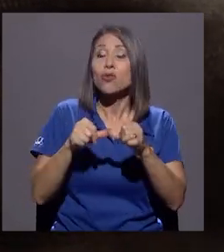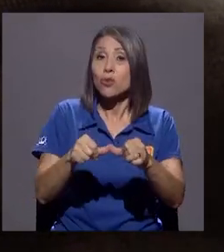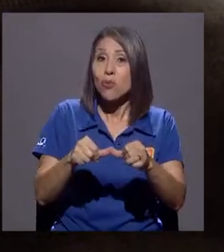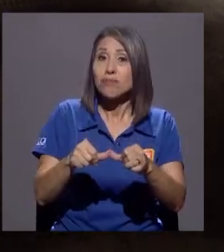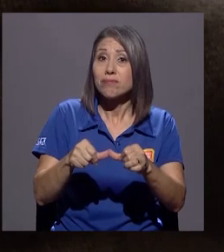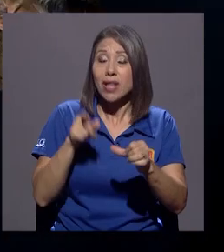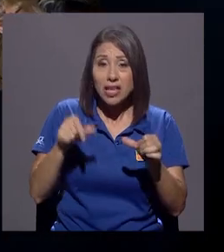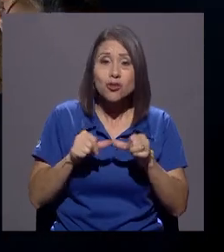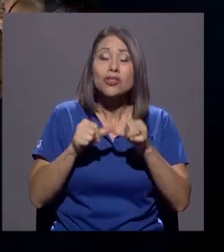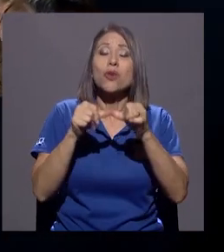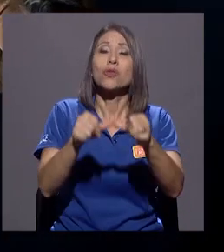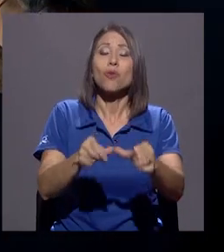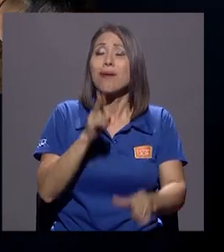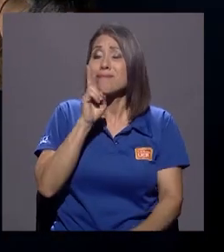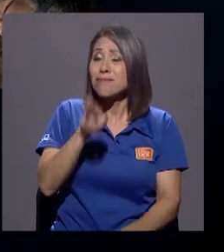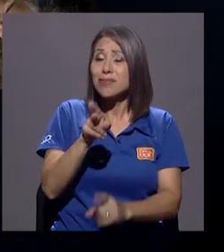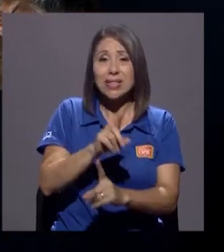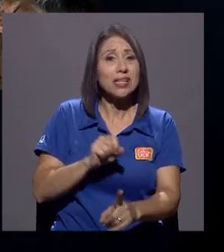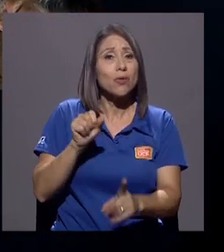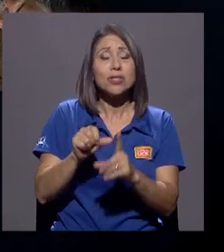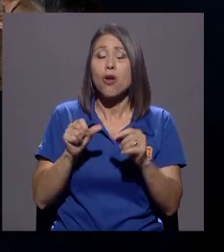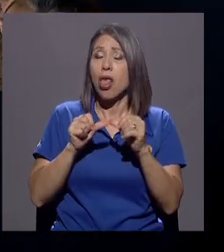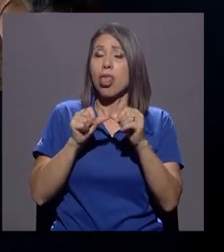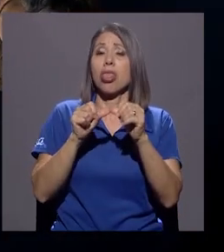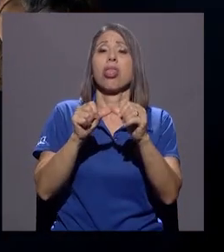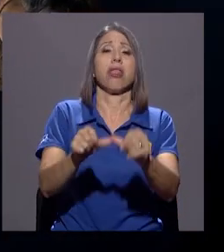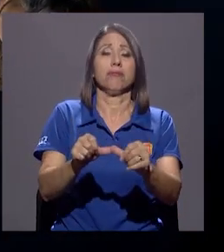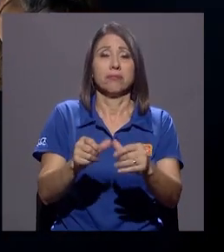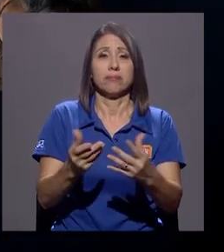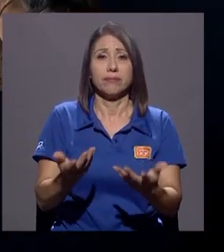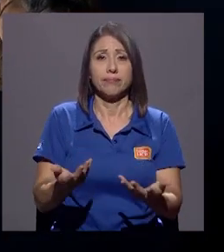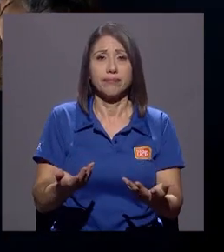continuó esa misma situación se continúa